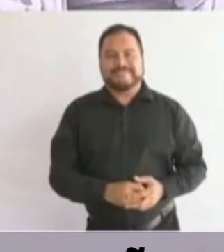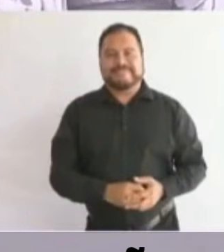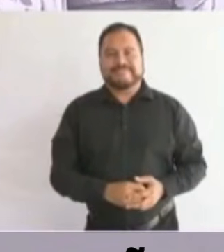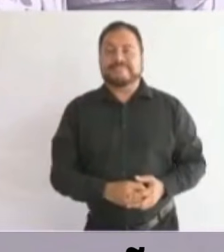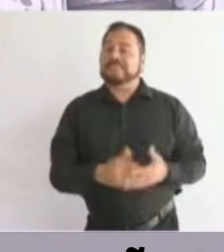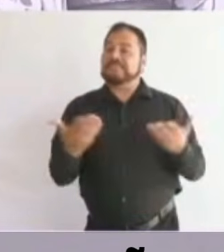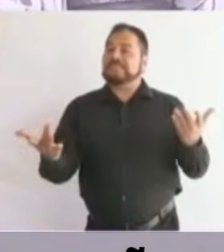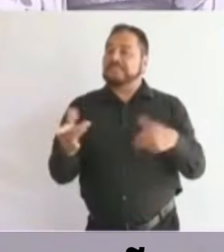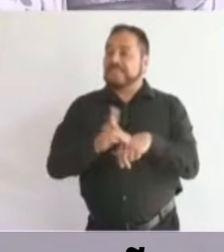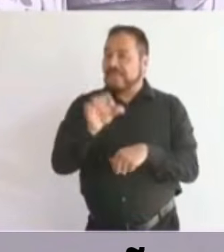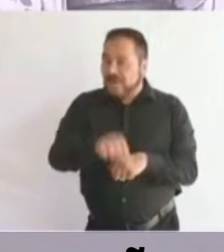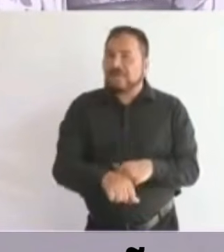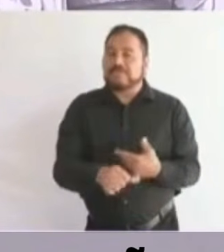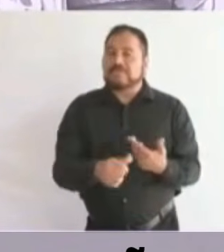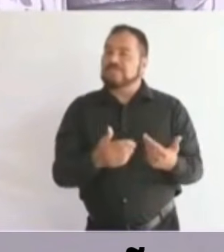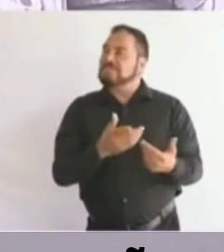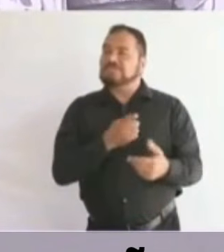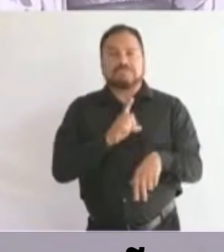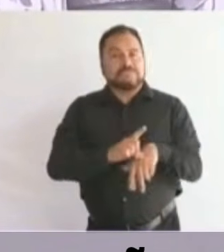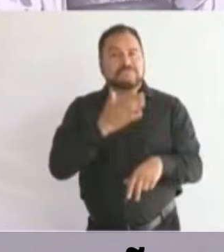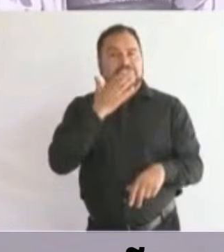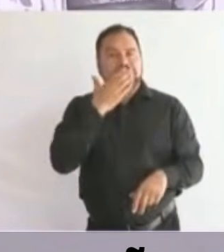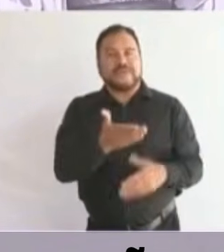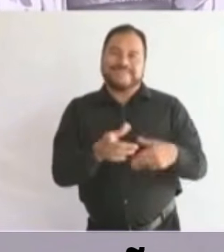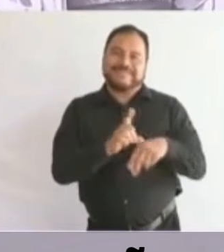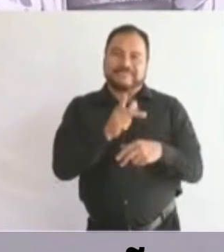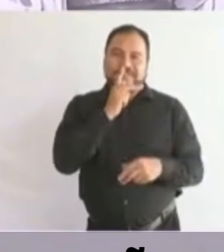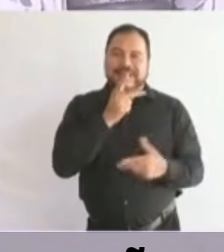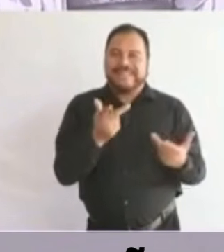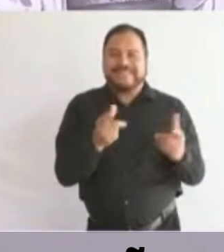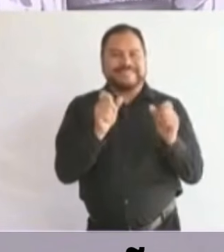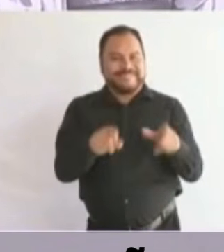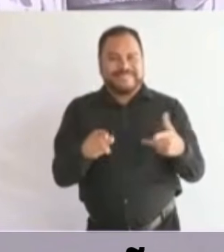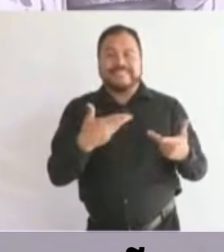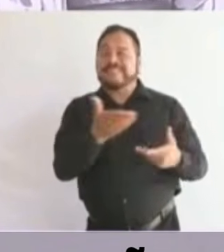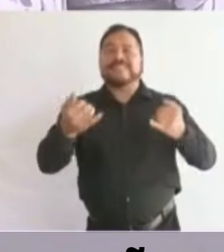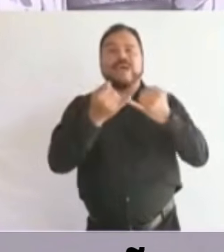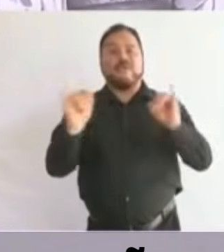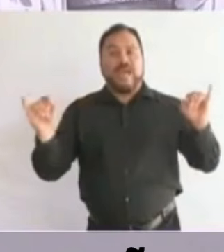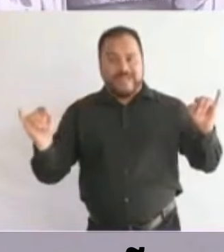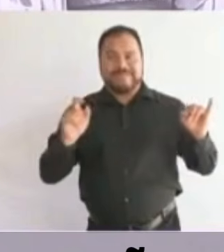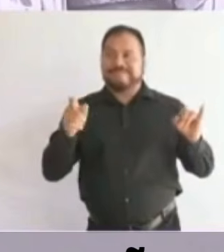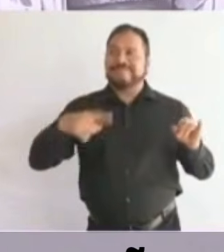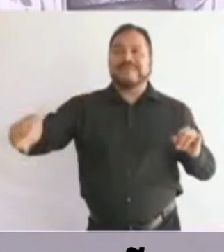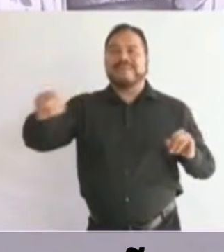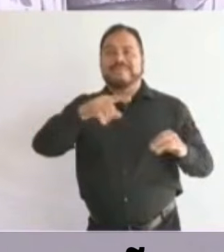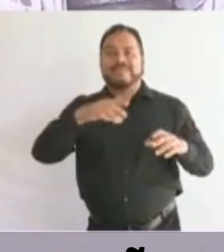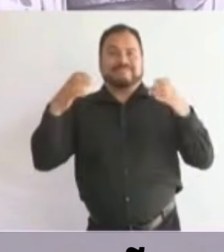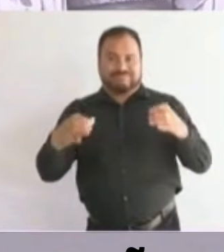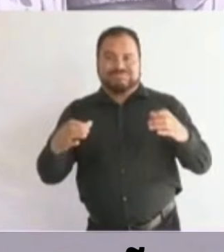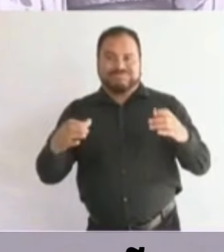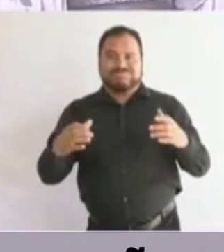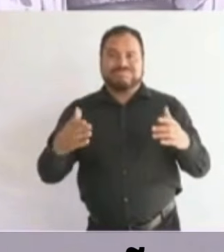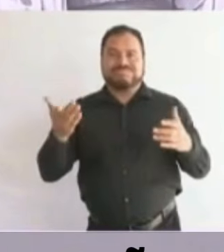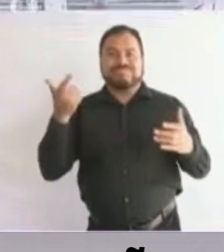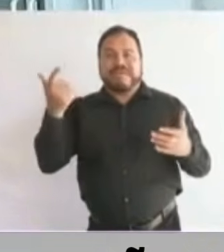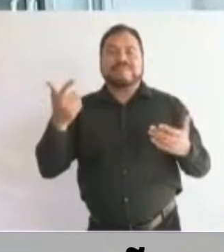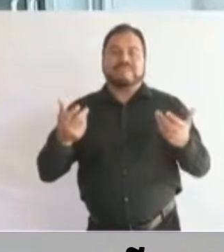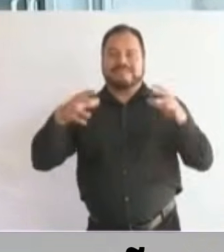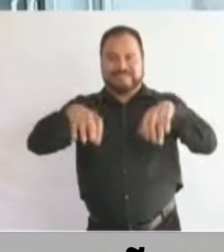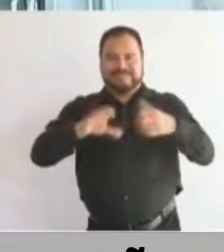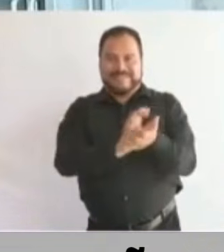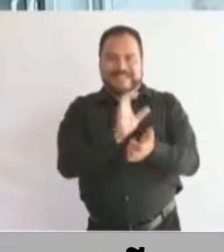Bueno, hoy es un muy buen día. Además de ser Día del Padre, estamos inaugurando esta planta de generación de ciclo